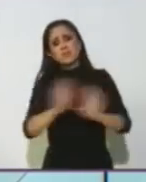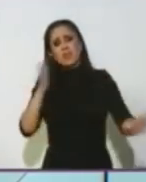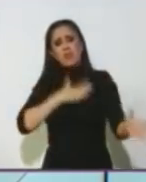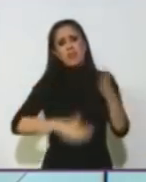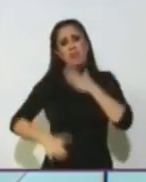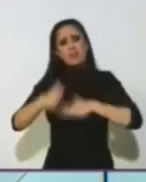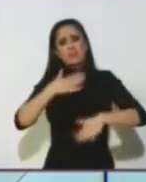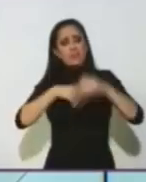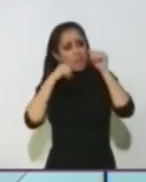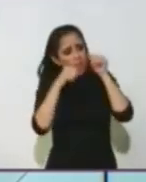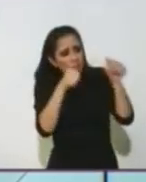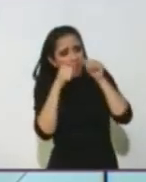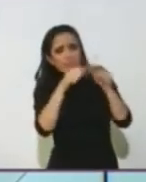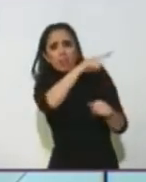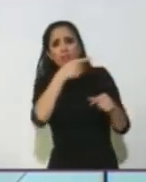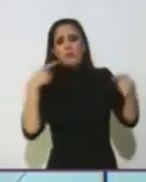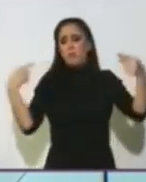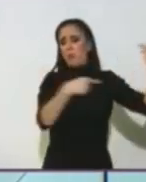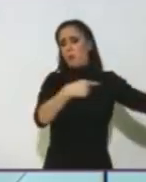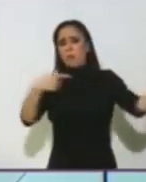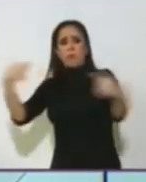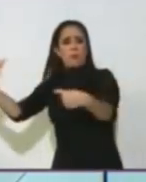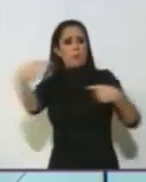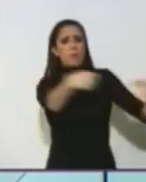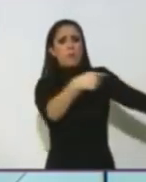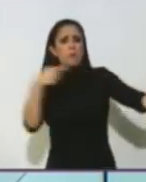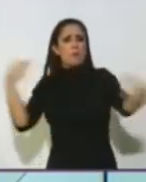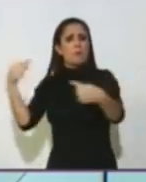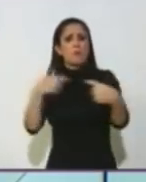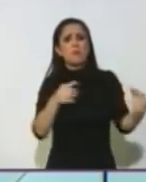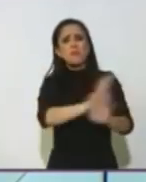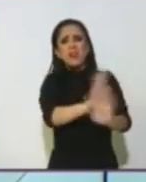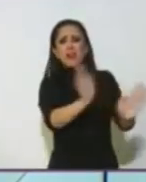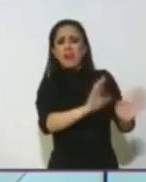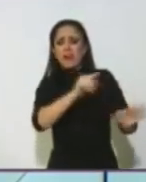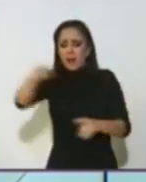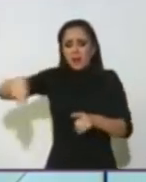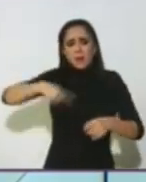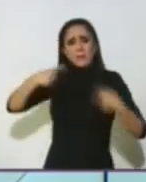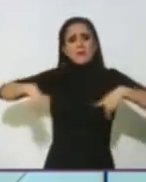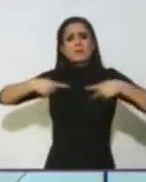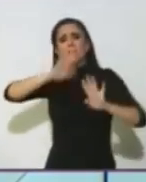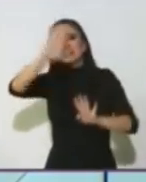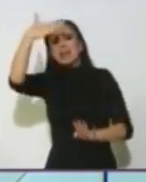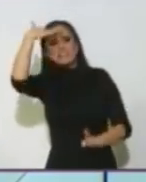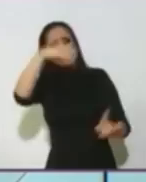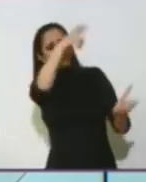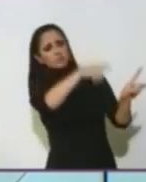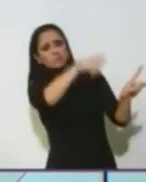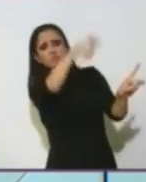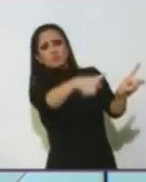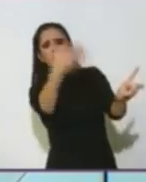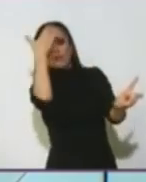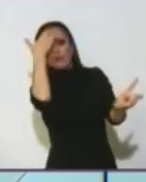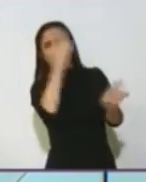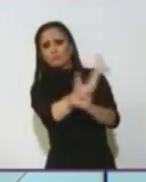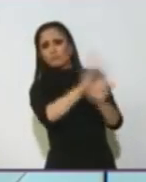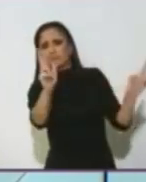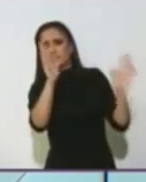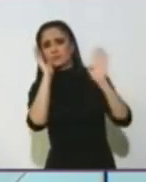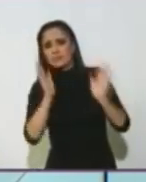siempre las críticas de otro los ciudadanos ya sabemos de qué pie cojea cada quien y creo que es el momento